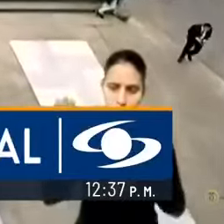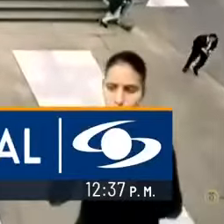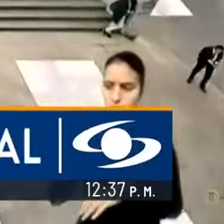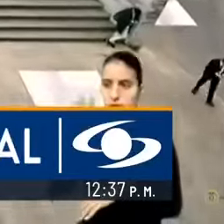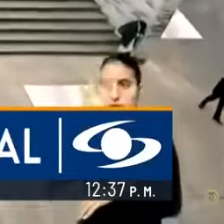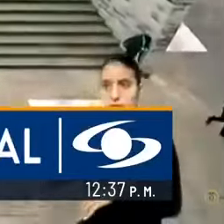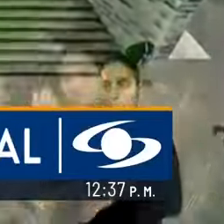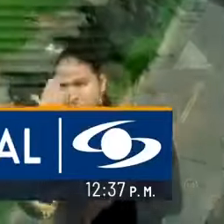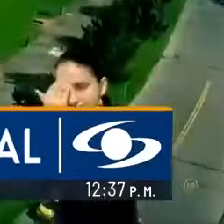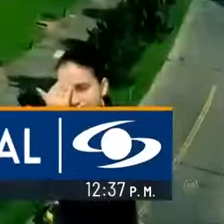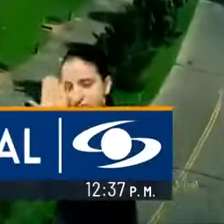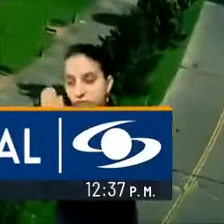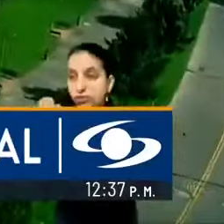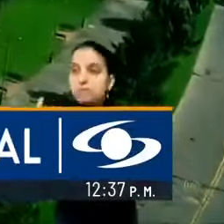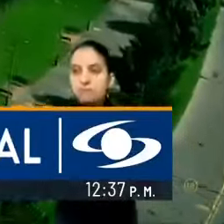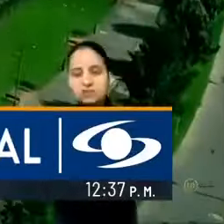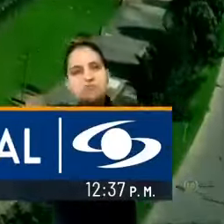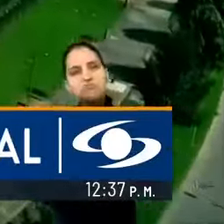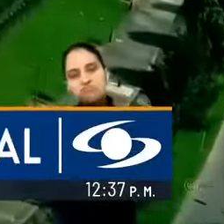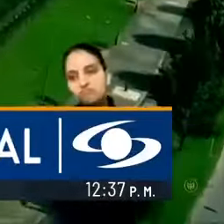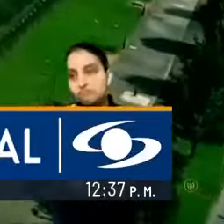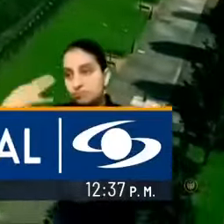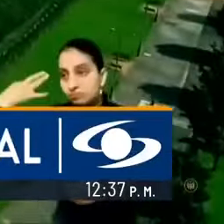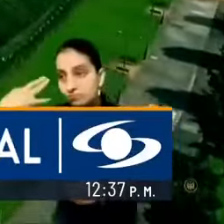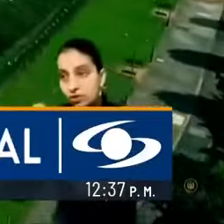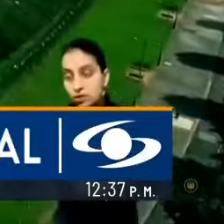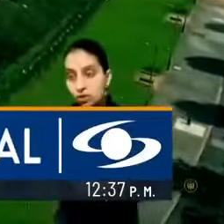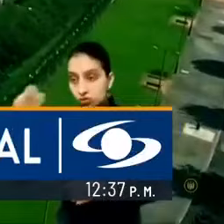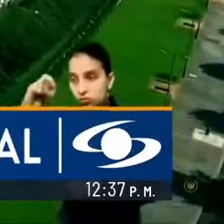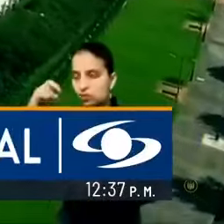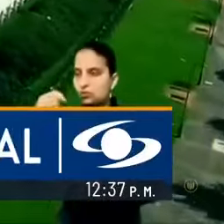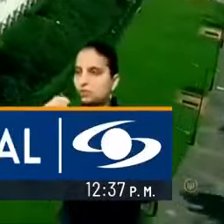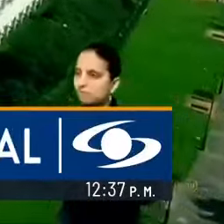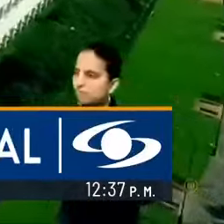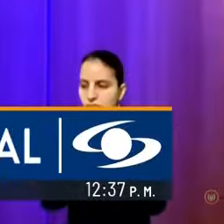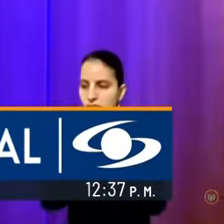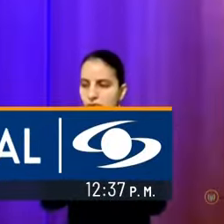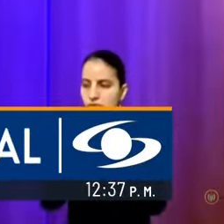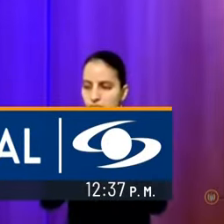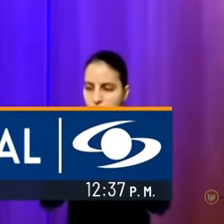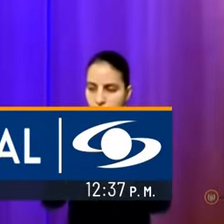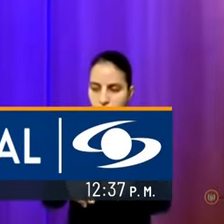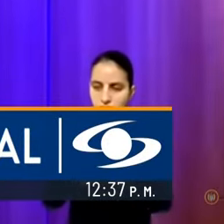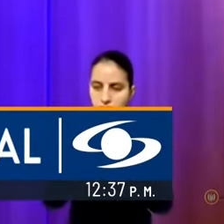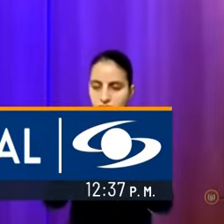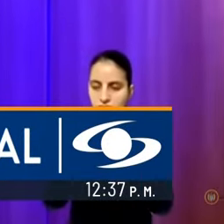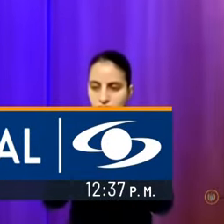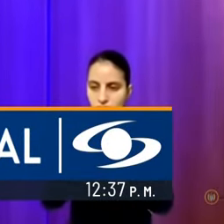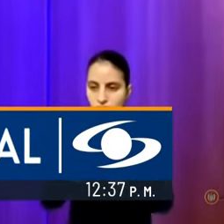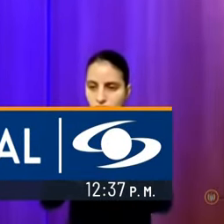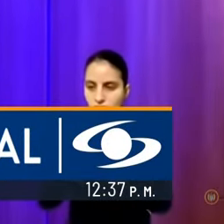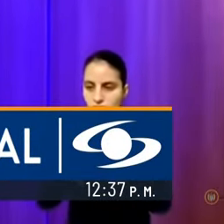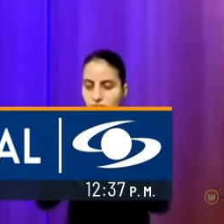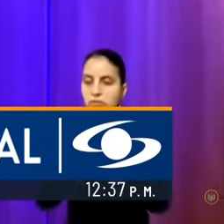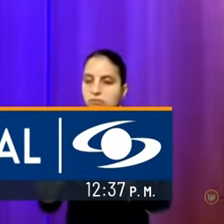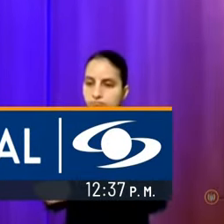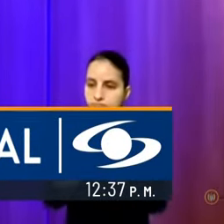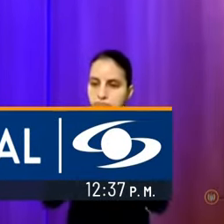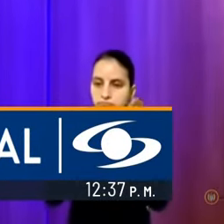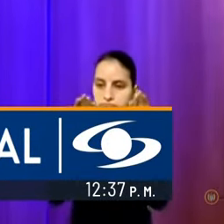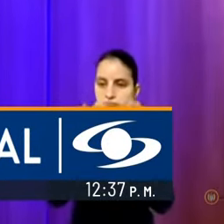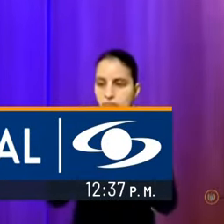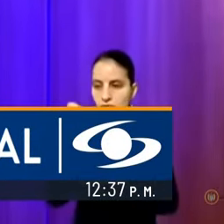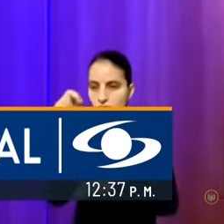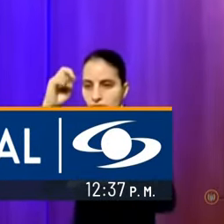instrumentos y mecanismos de la justicia premial y mejora en la calidad de la participación de los fiscales en el juicio. Y el